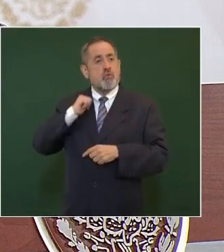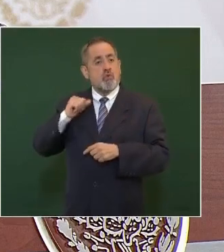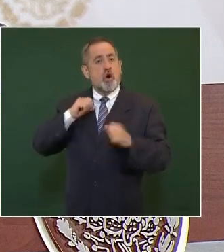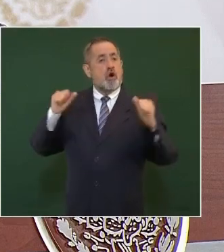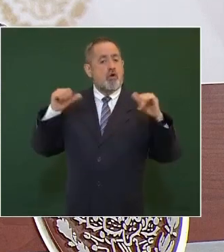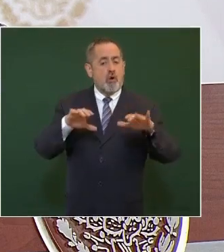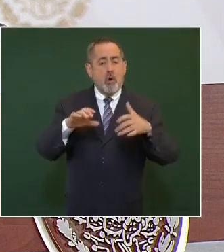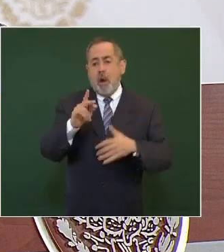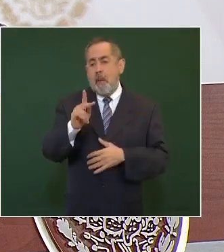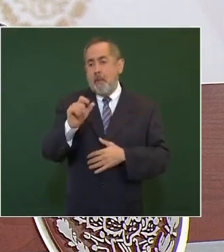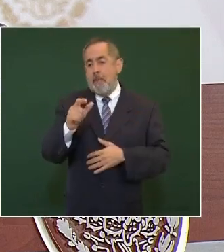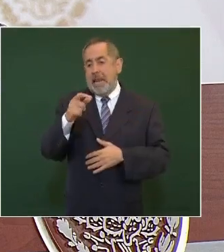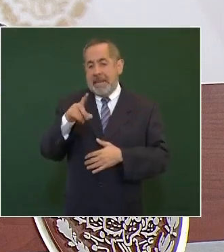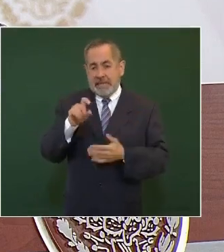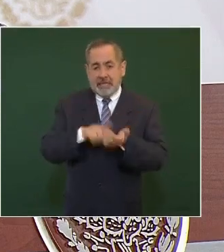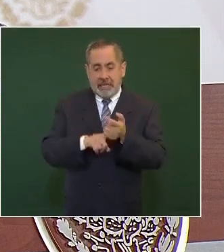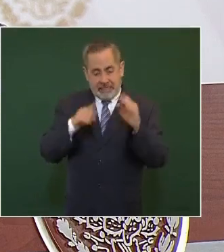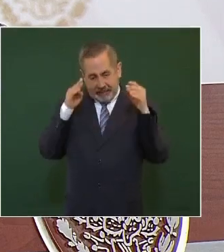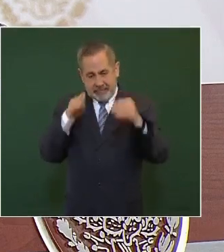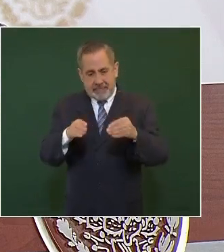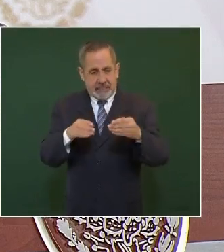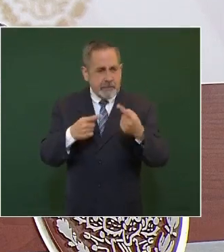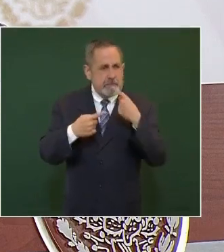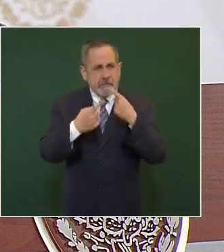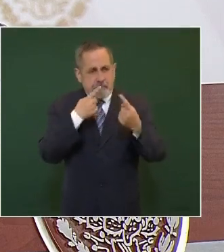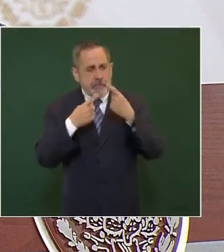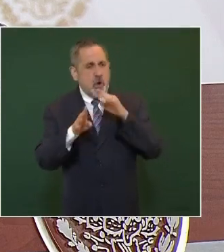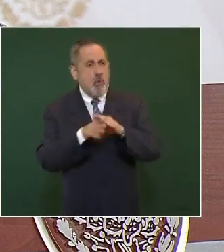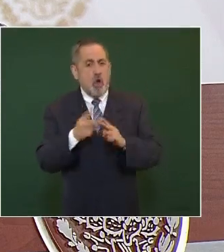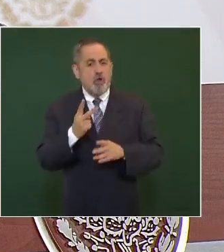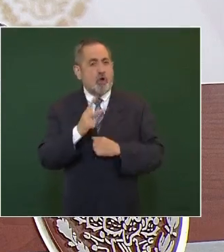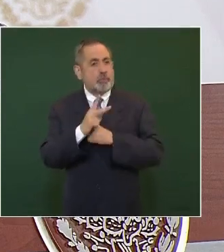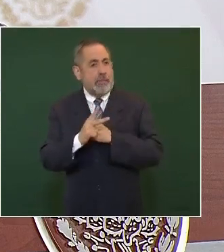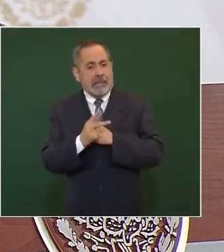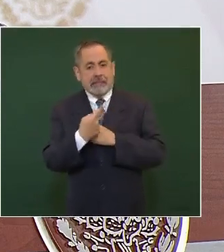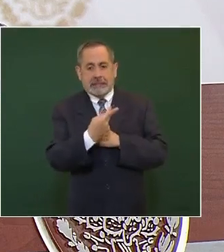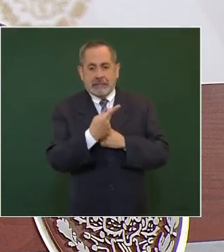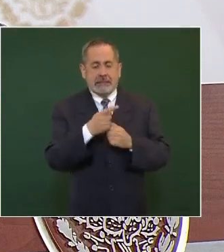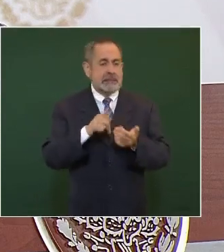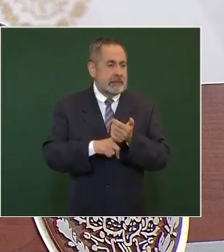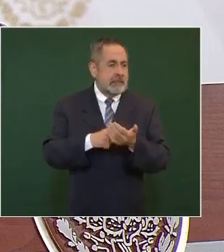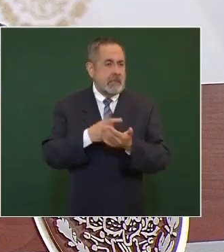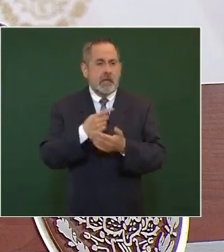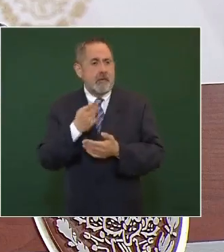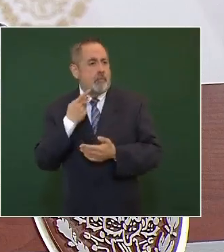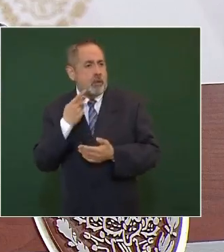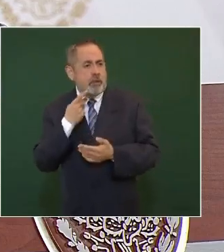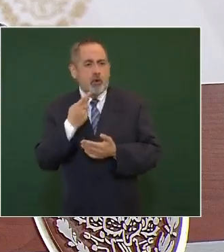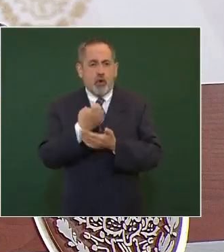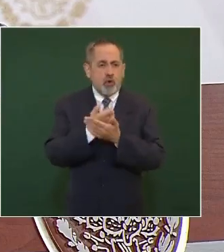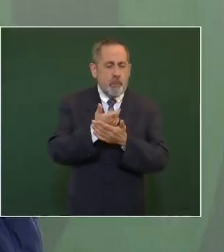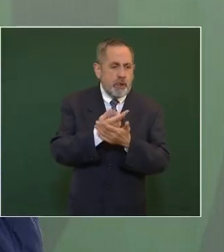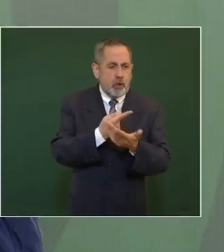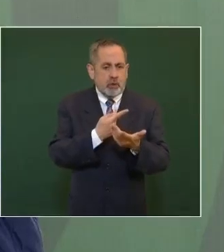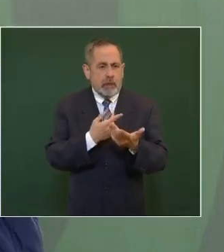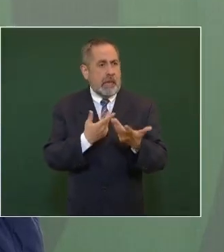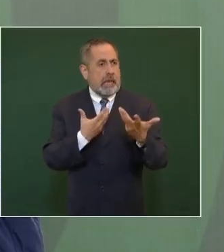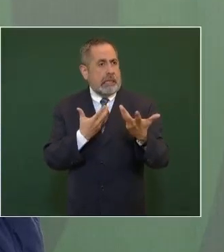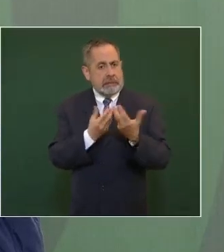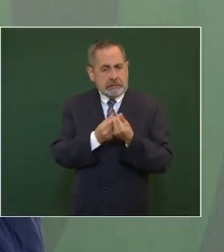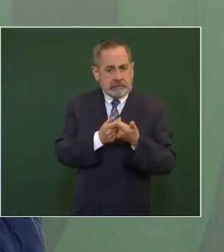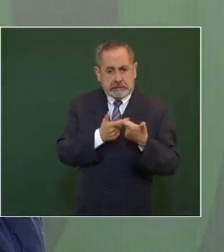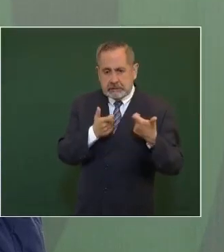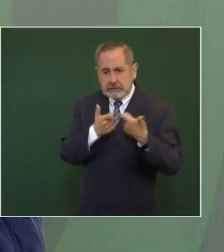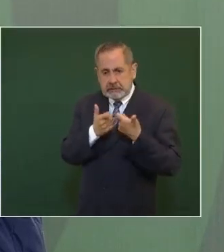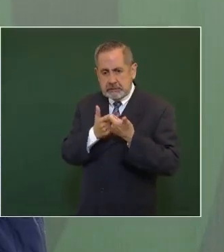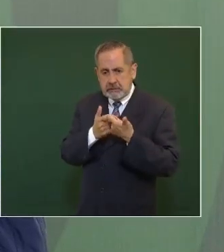Palenque, donde se acordó abordar las causas estructurales tanto de carácter económico como político, y colaborar, por cierto,